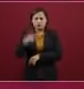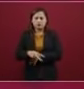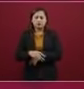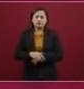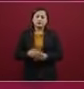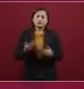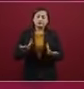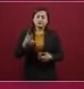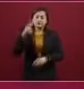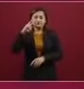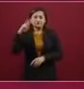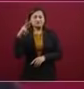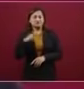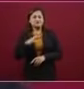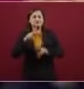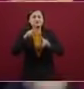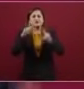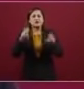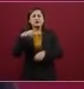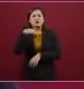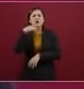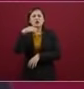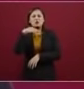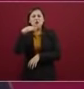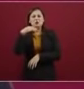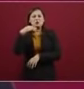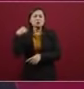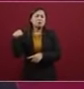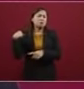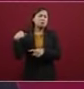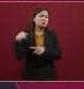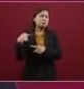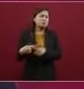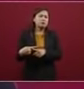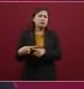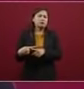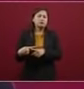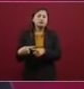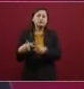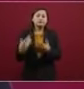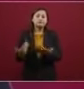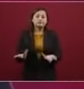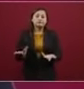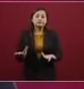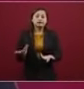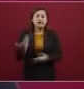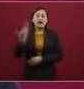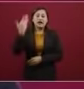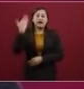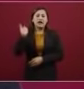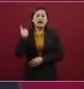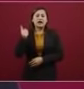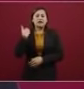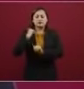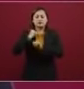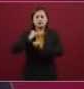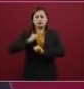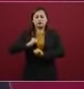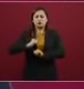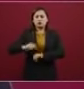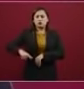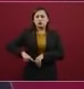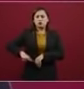corrupción, históricamente, si algún cuerpo público ha sido emblema de la corrupción,